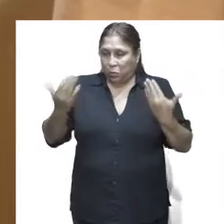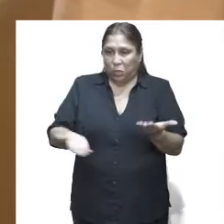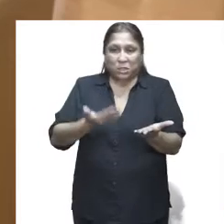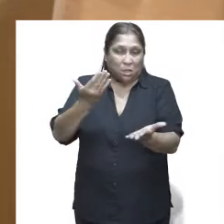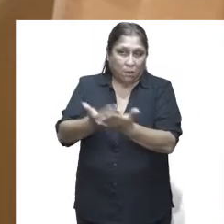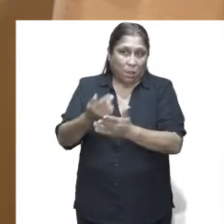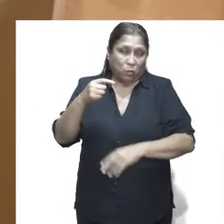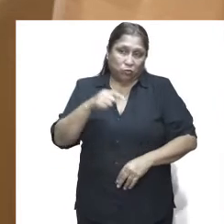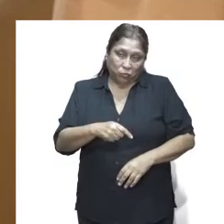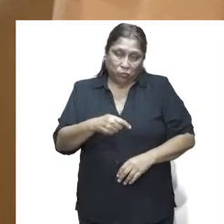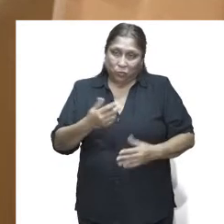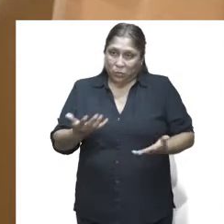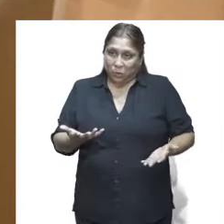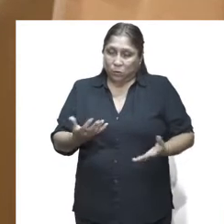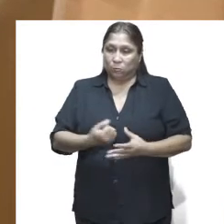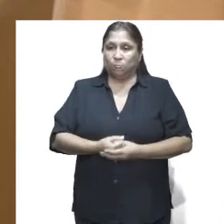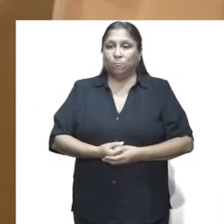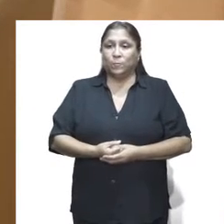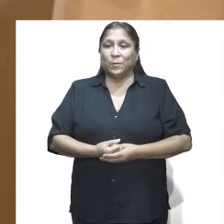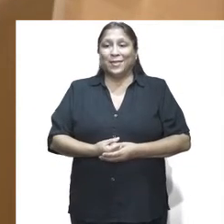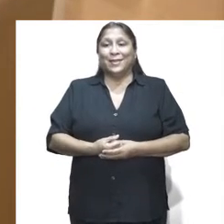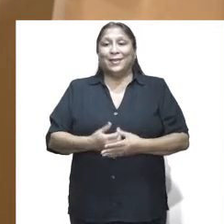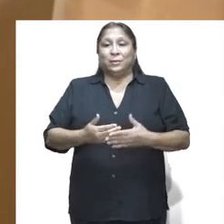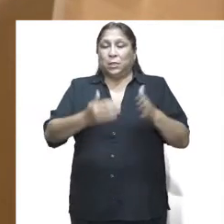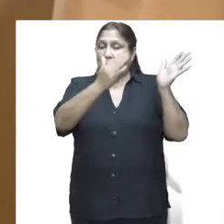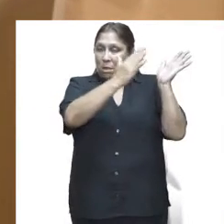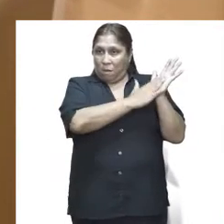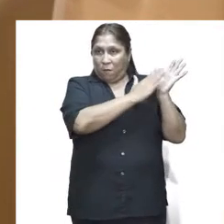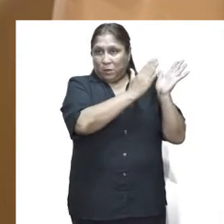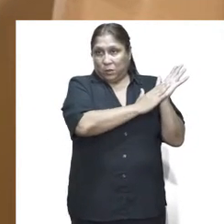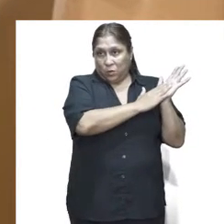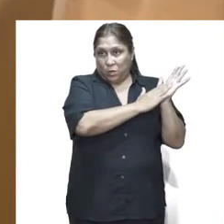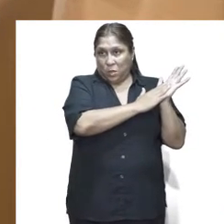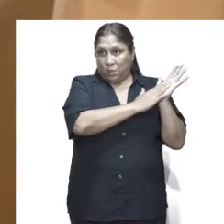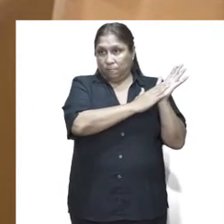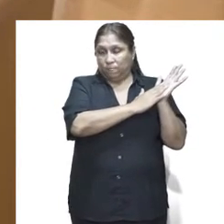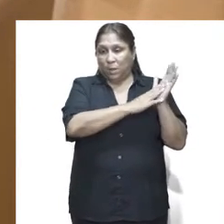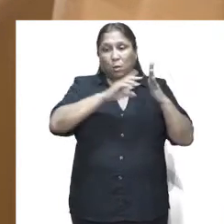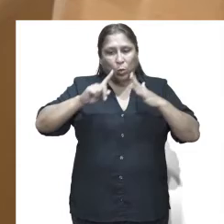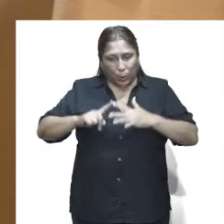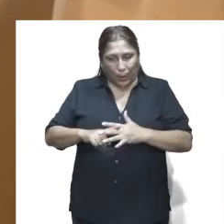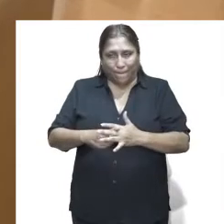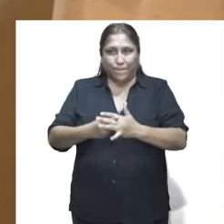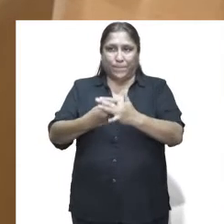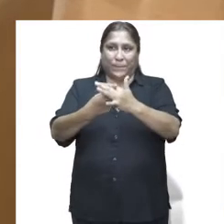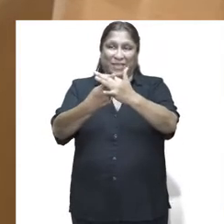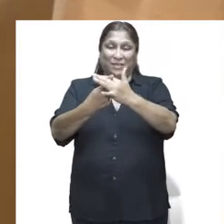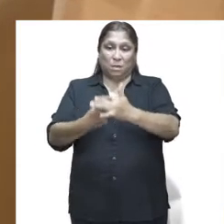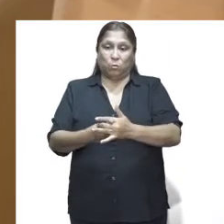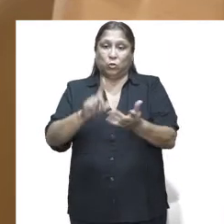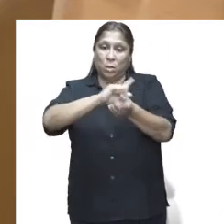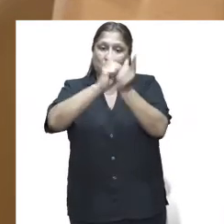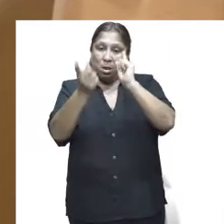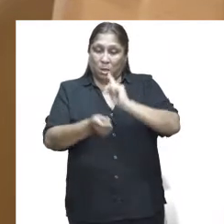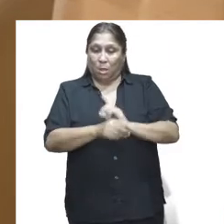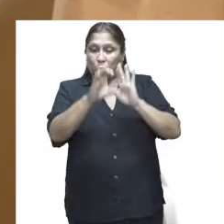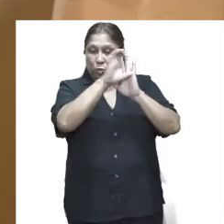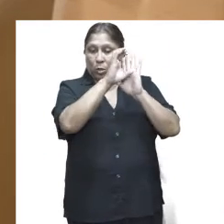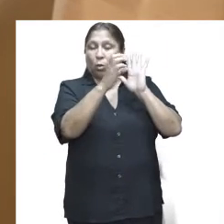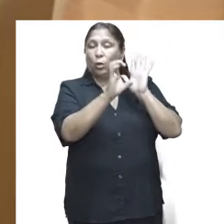reconocimiento. Desde la Defensoría del Pueblo, desde un inicio de la modificación del código,